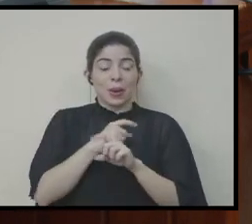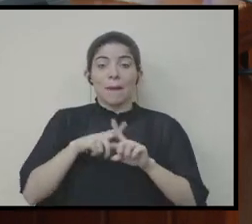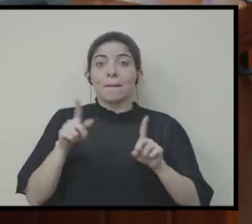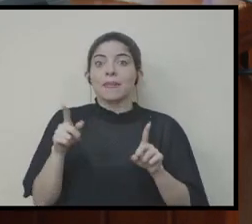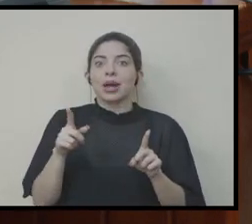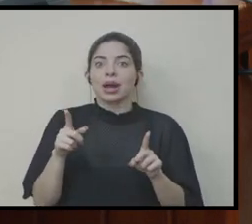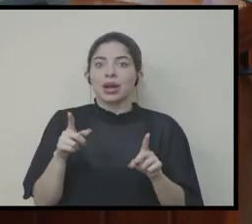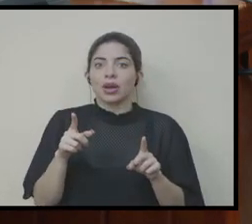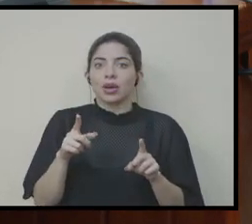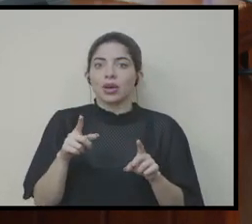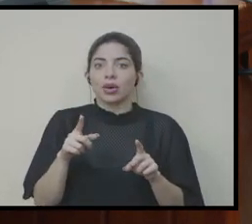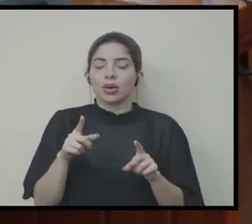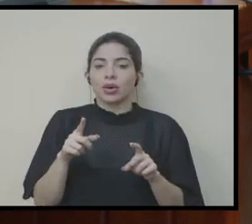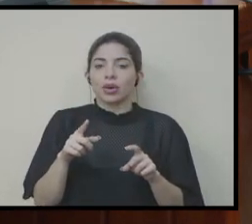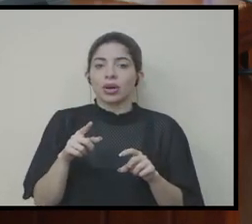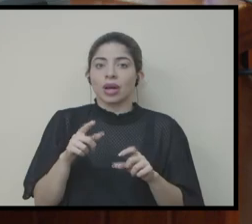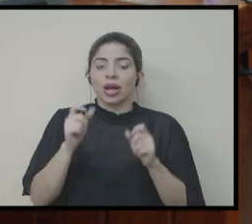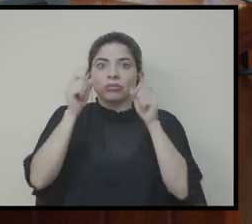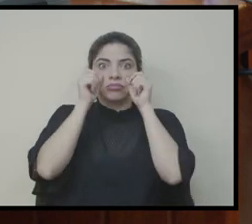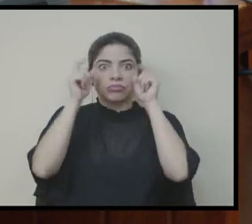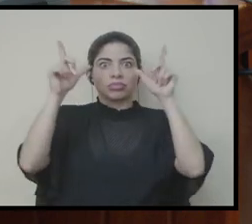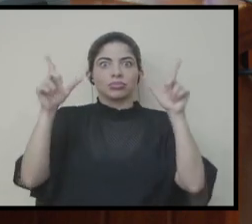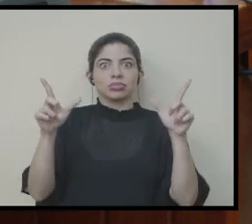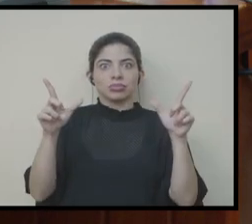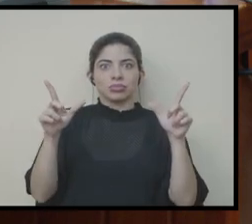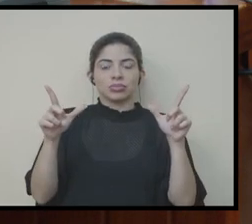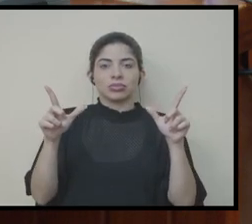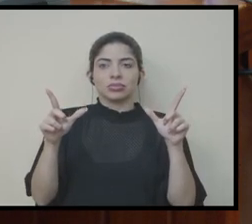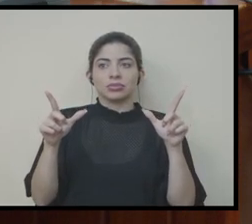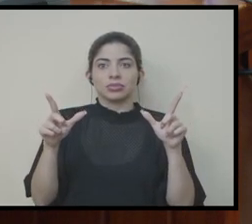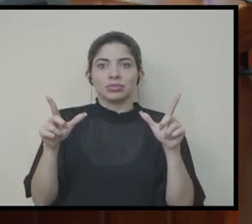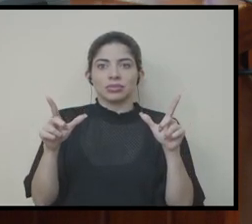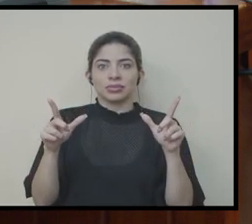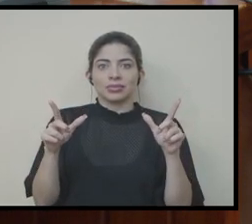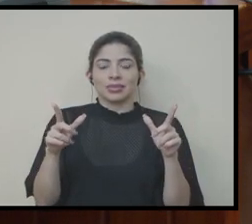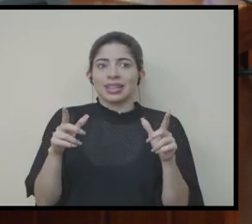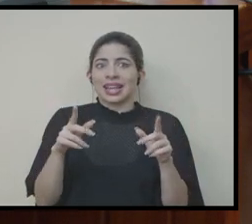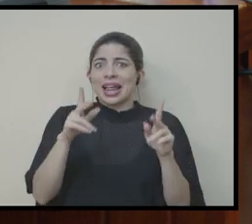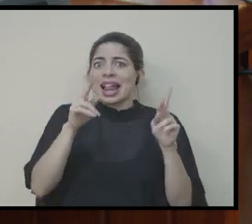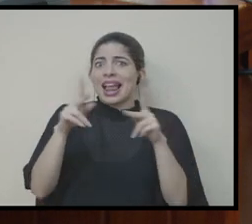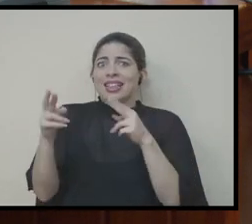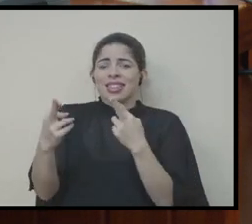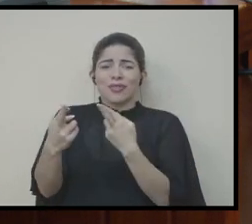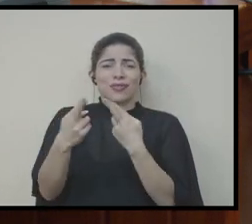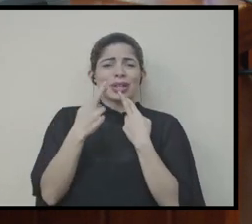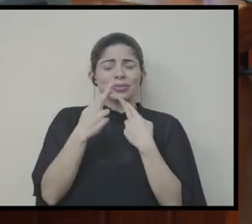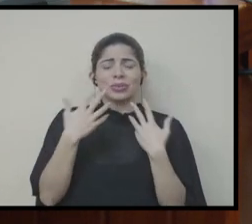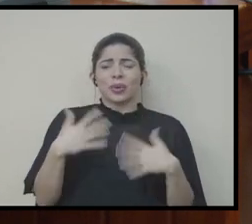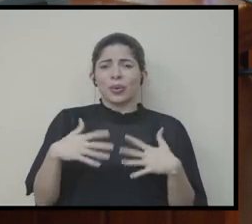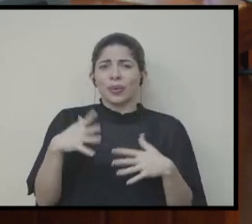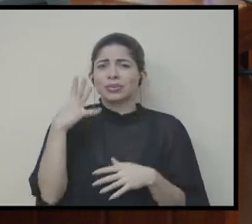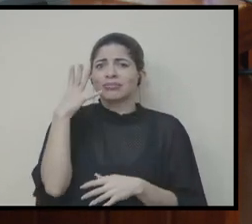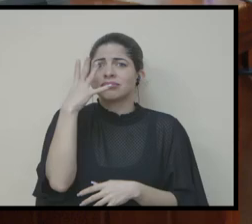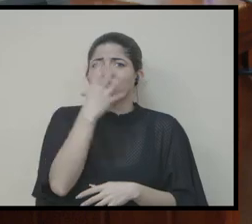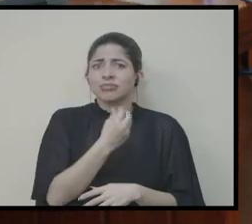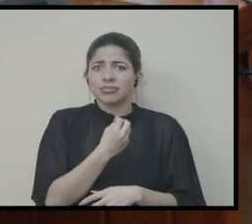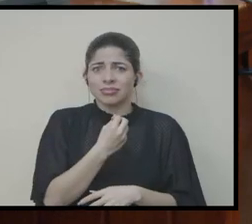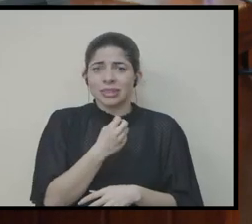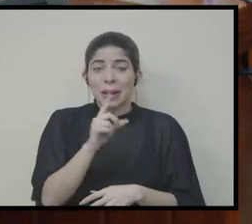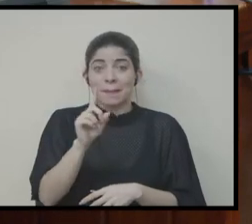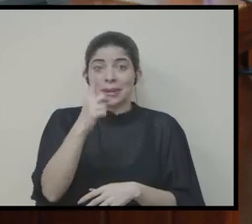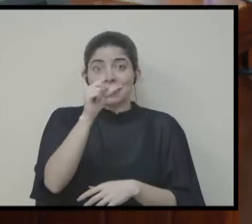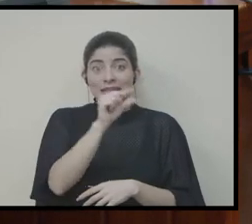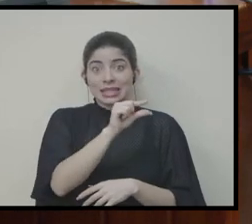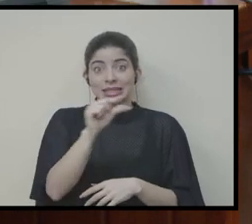bueno, la gran sorpresa fue que, o sea, la reacción fue lindísima y esa